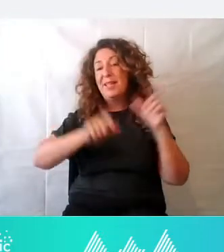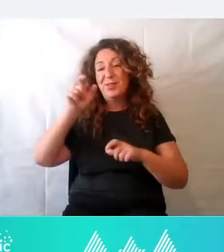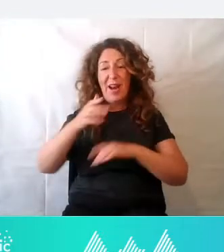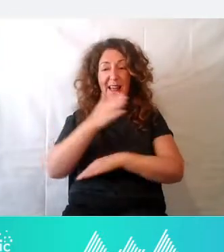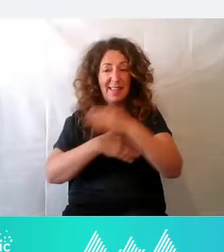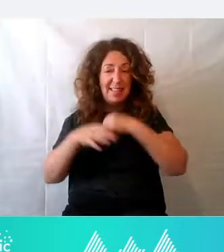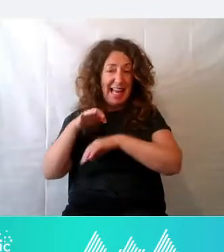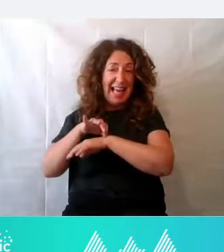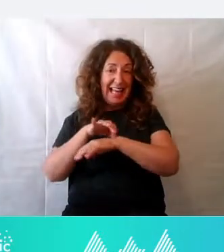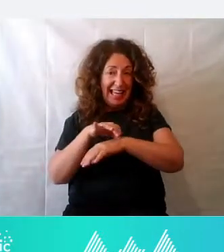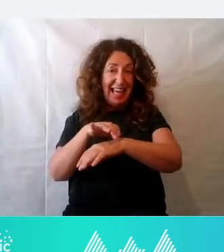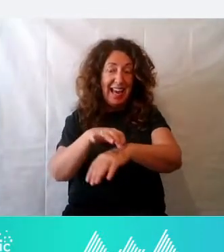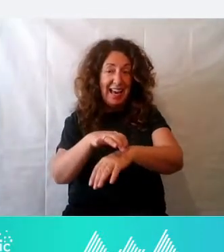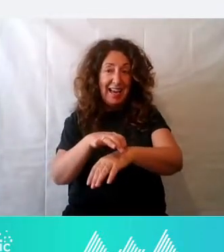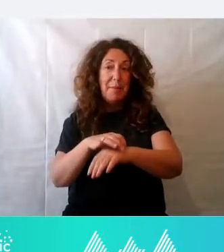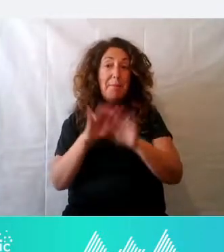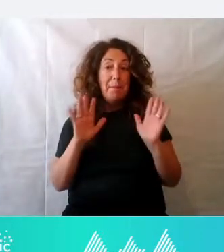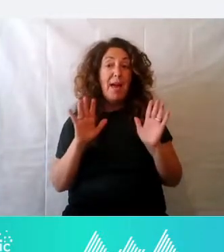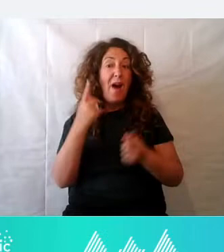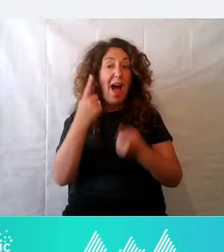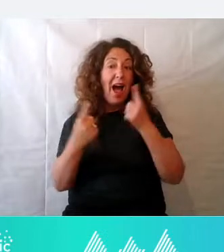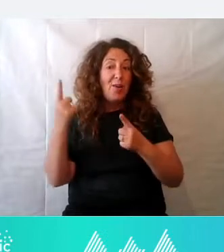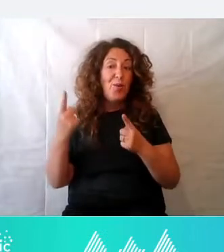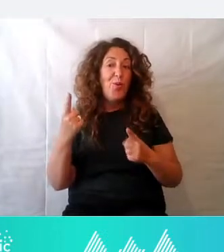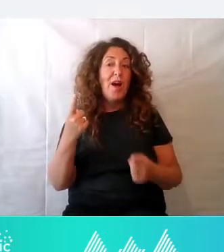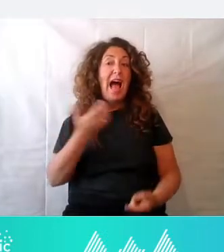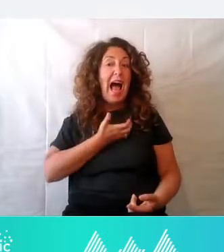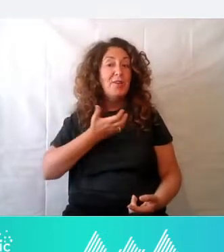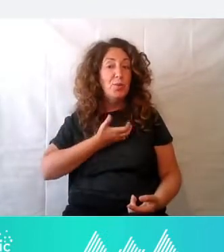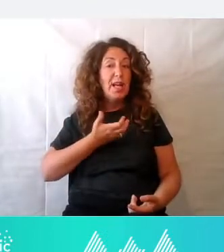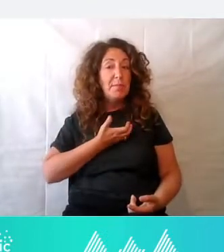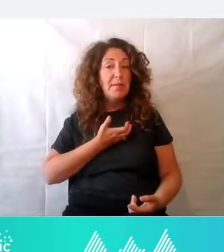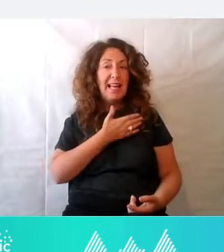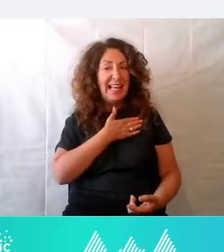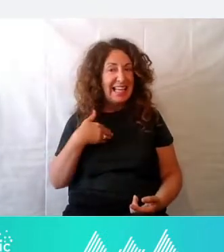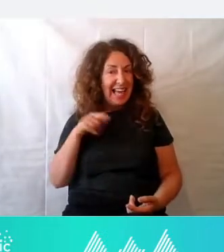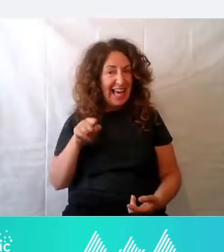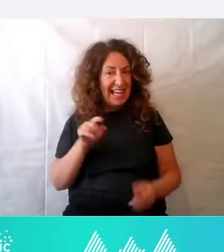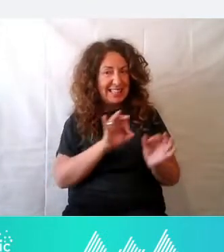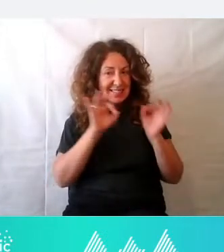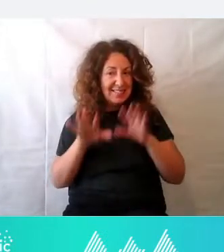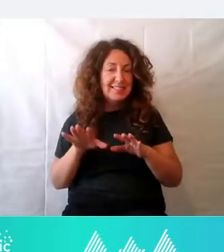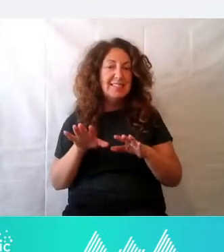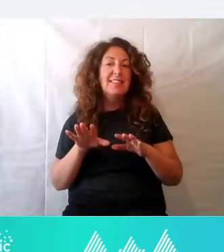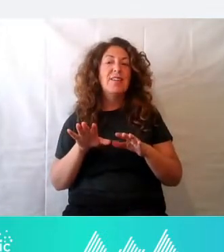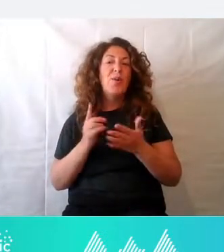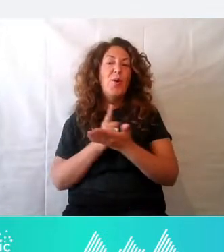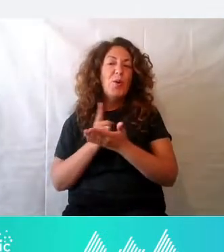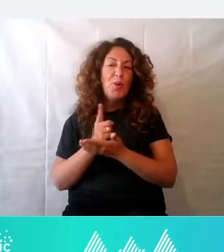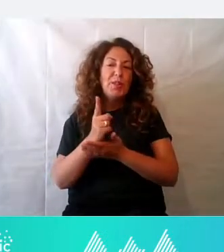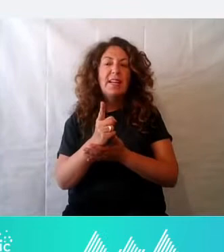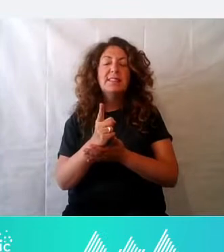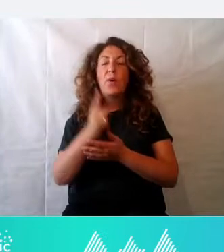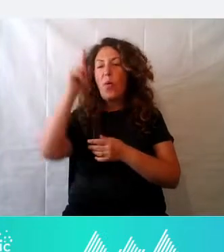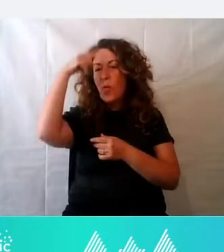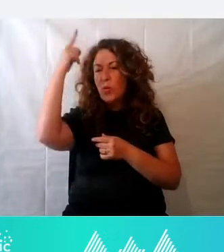encontrando es que ya hay ayuntamientos que nos están pidiendo el desarrollo de rutas con zone skate por ejemplo rutas culturales en la